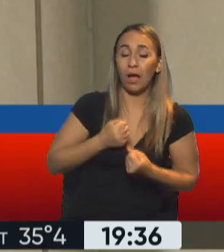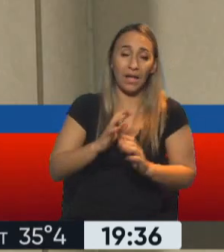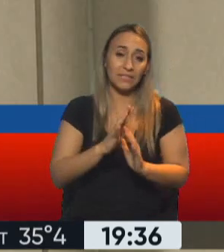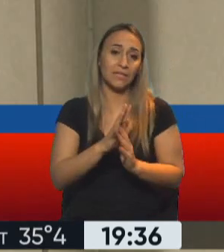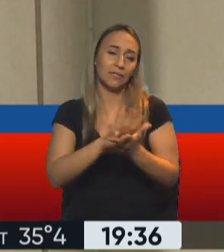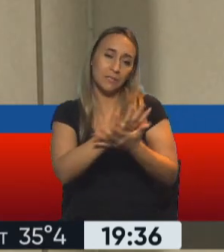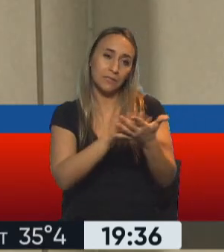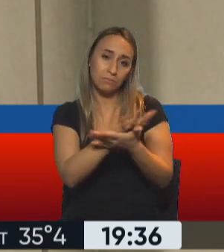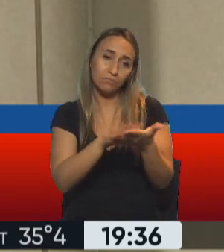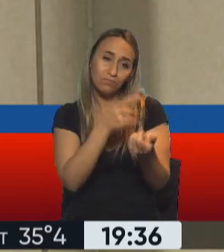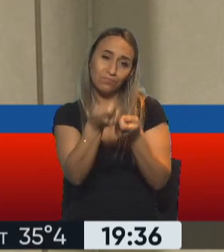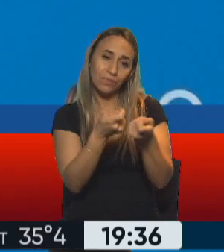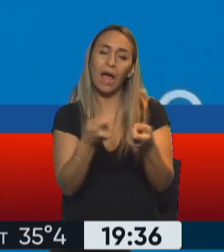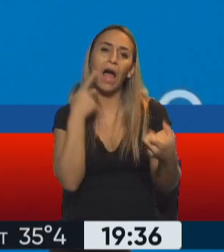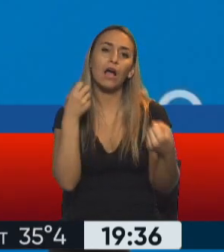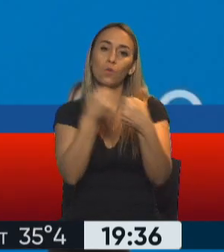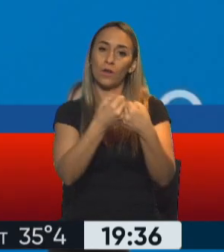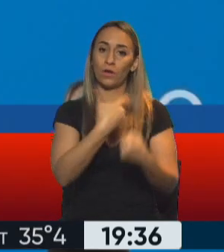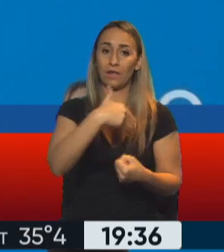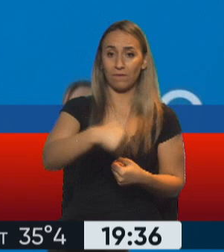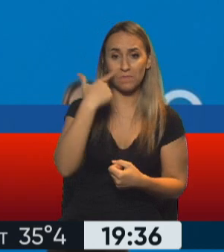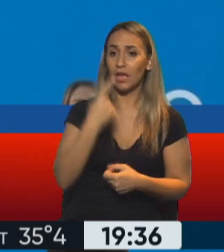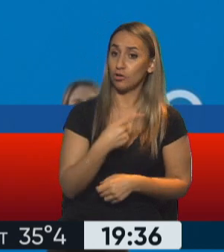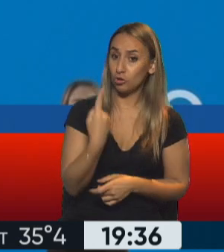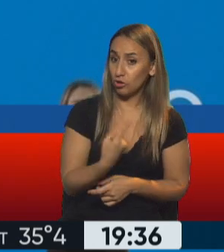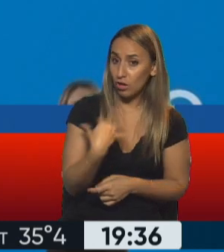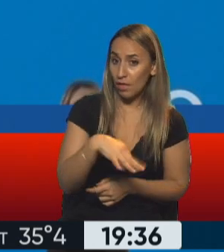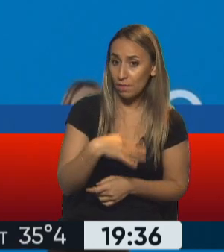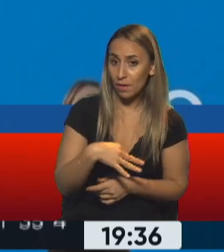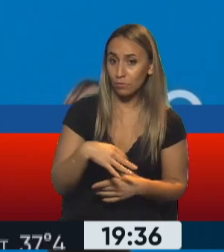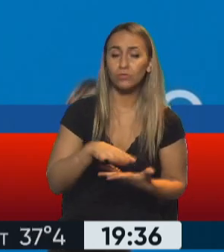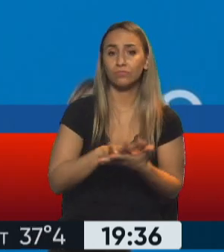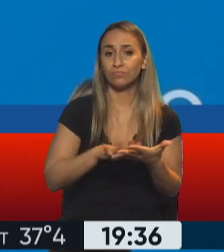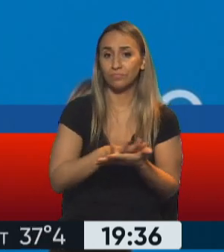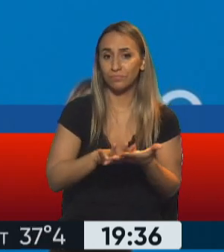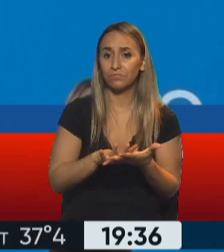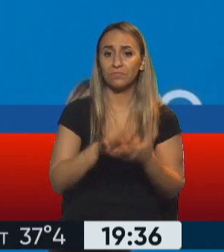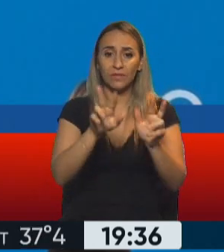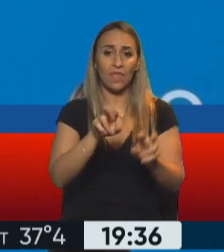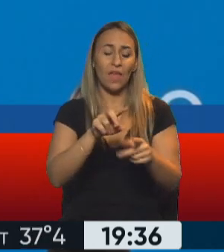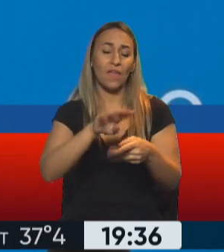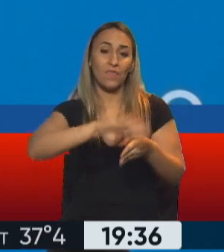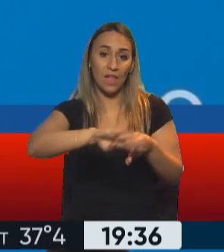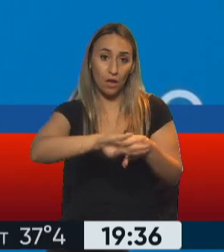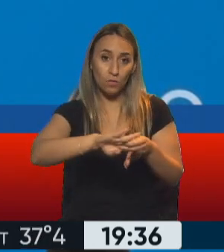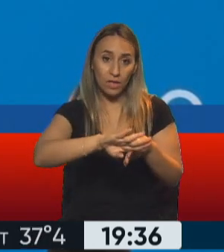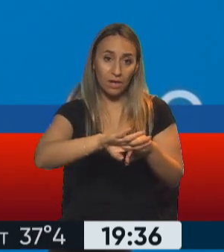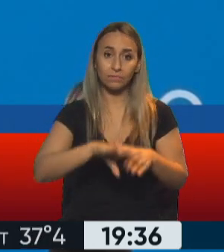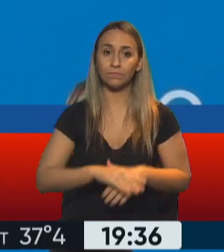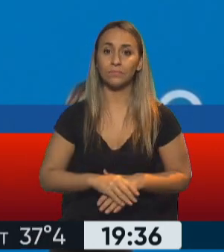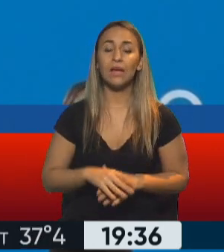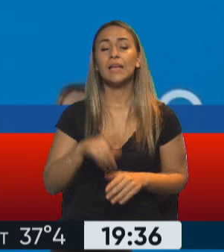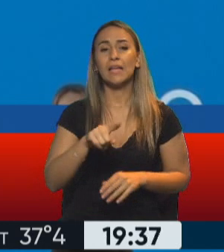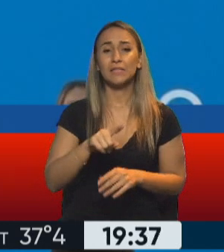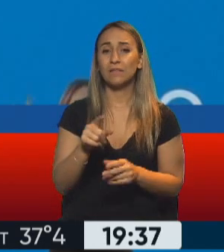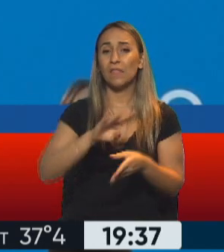con el Fondo Monetario Internacional. Nosotros tenemos que resolver la cuestión de la deuda, que no es cualquier deuda, es la deuda que contrajo, es la mayor deuda en la historia